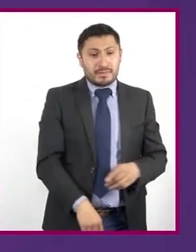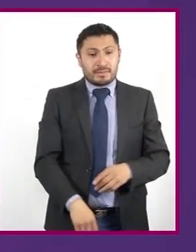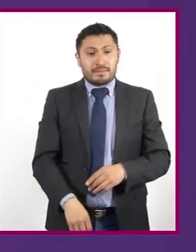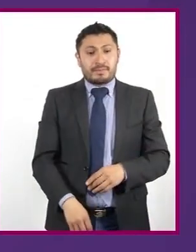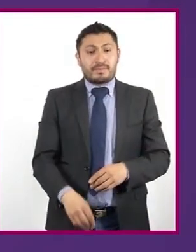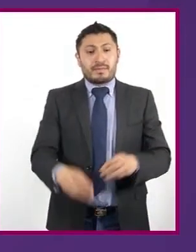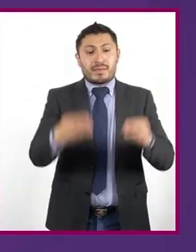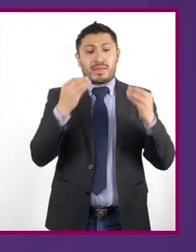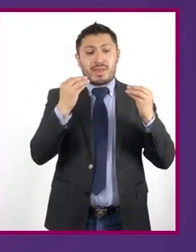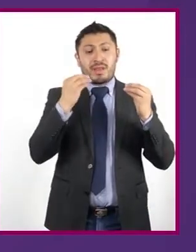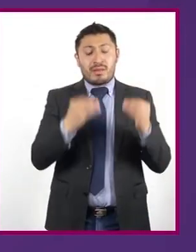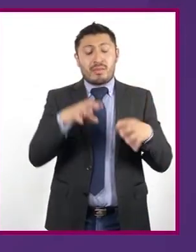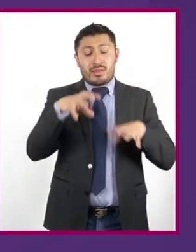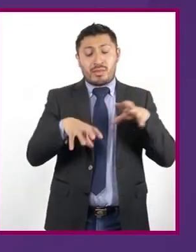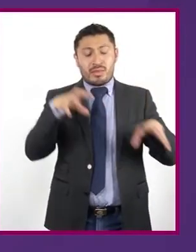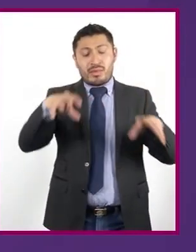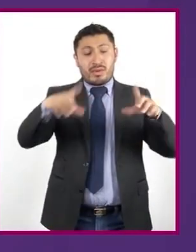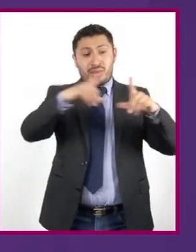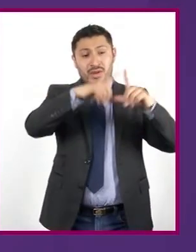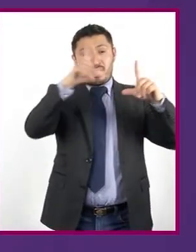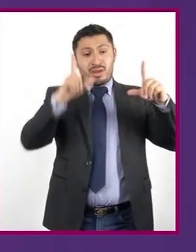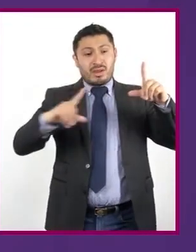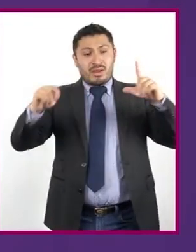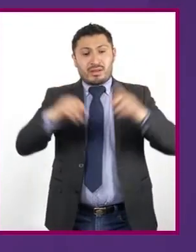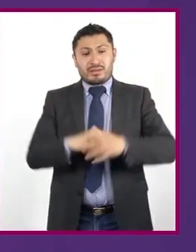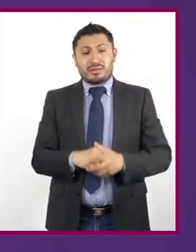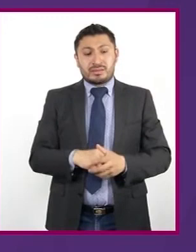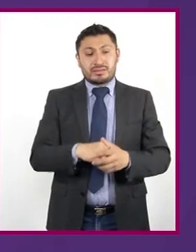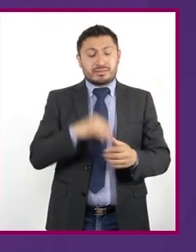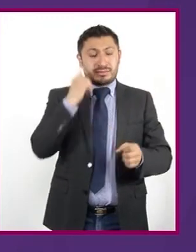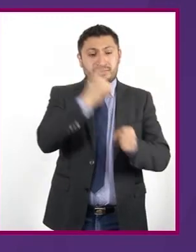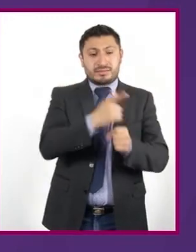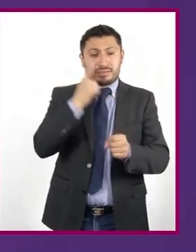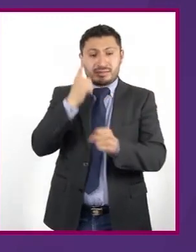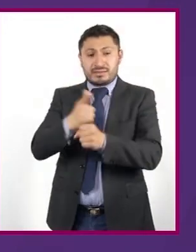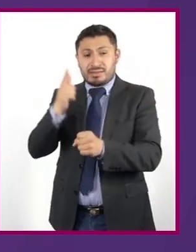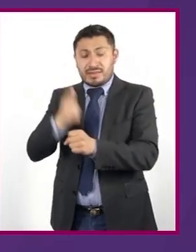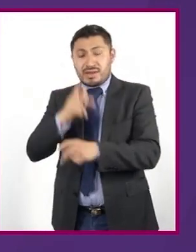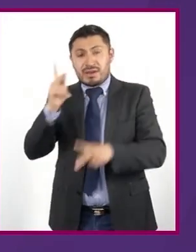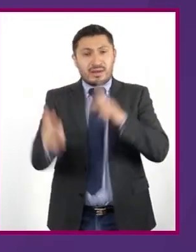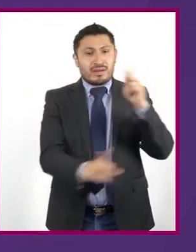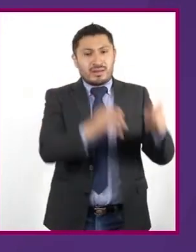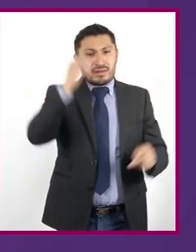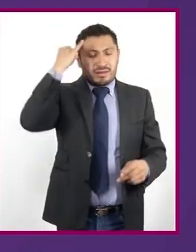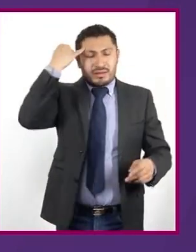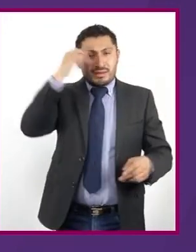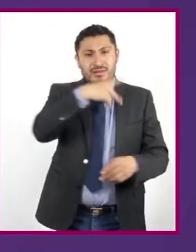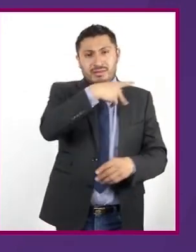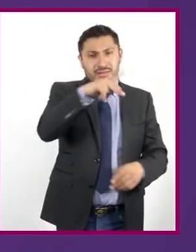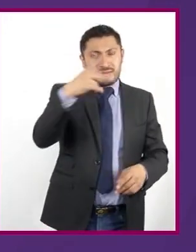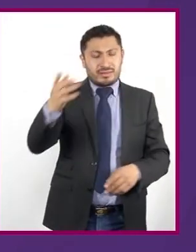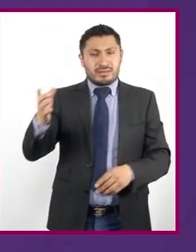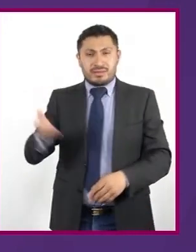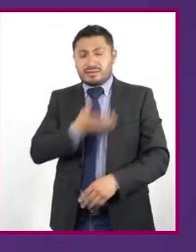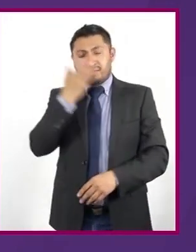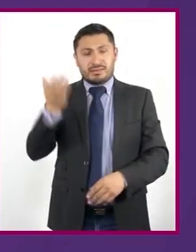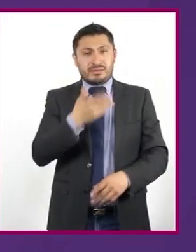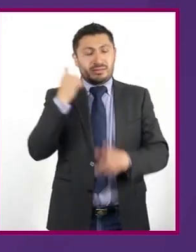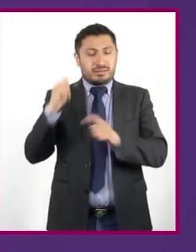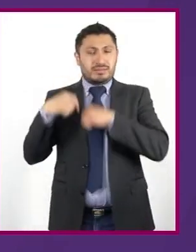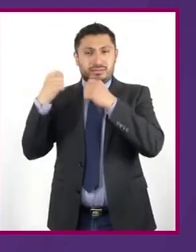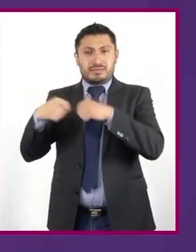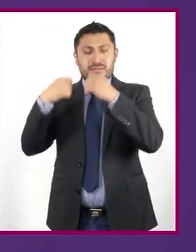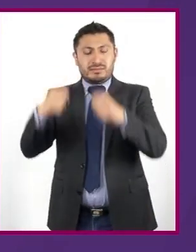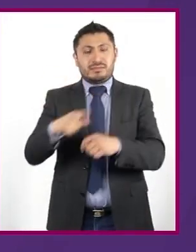En la mayoría de las entidades de la República Mexicana podemos encontrar población indígena con sus propias costumbres, tradiciones